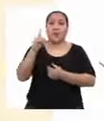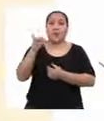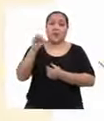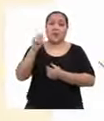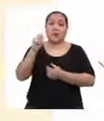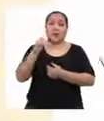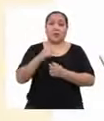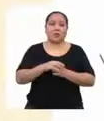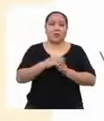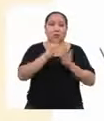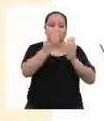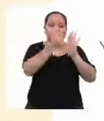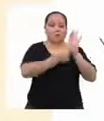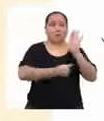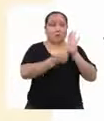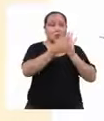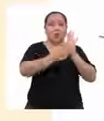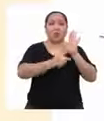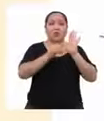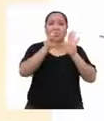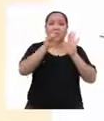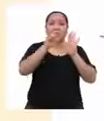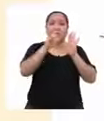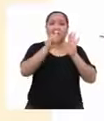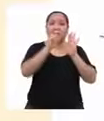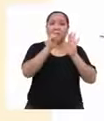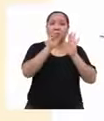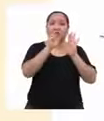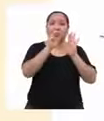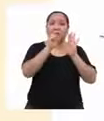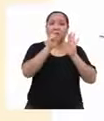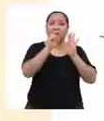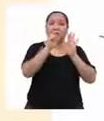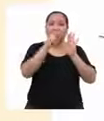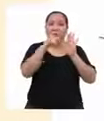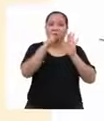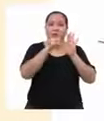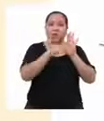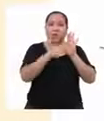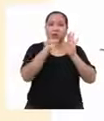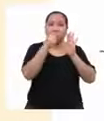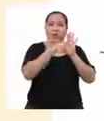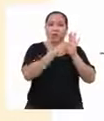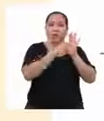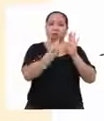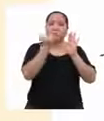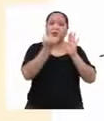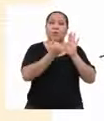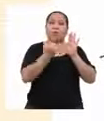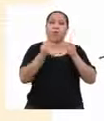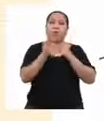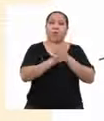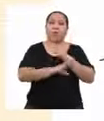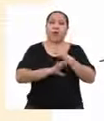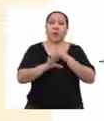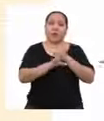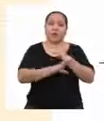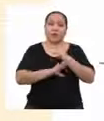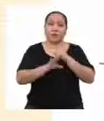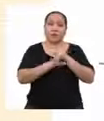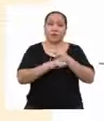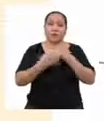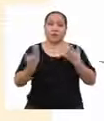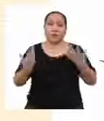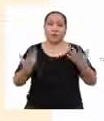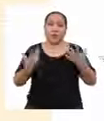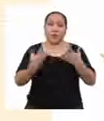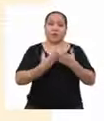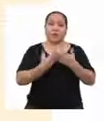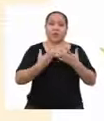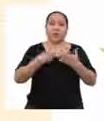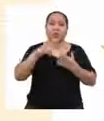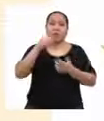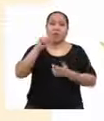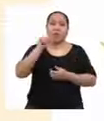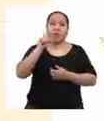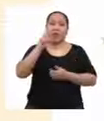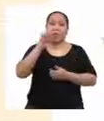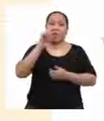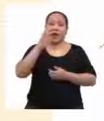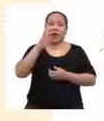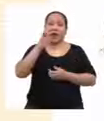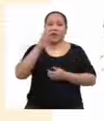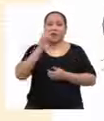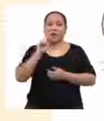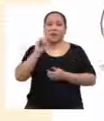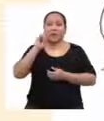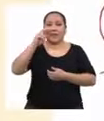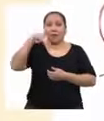gráficos cartesianos, que representan al esquema básico de gráfico. Relacionan variables independientes en el